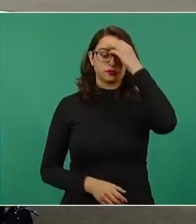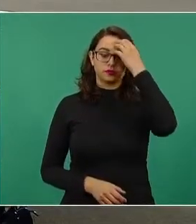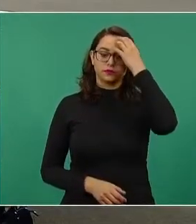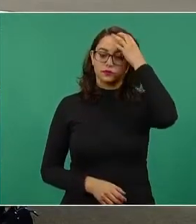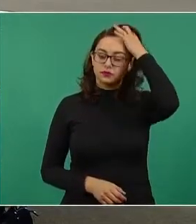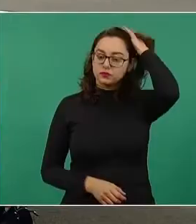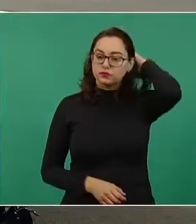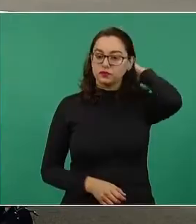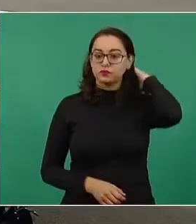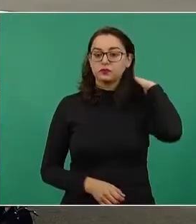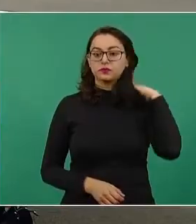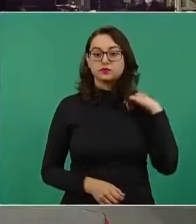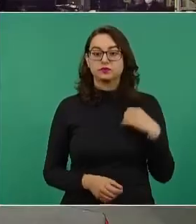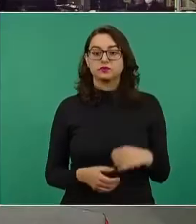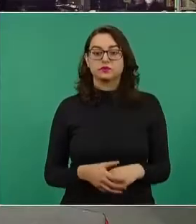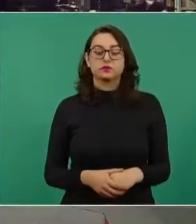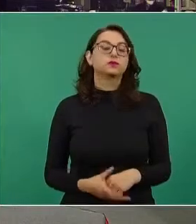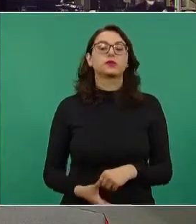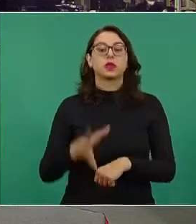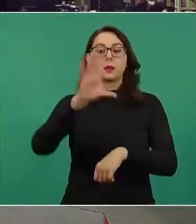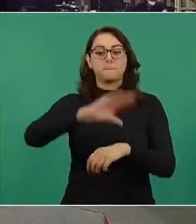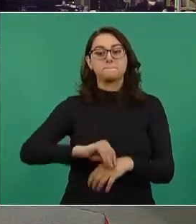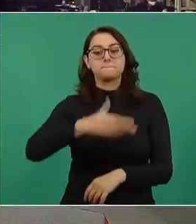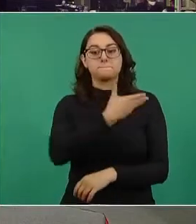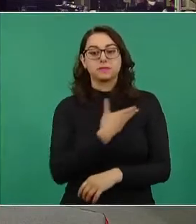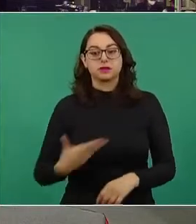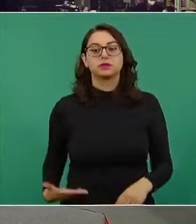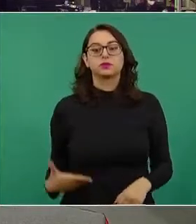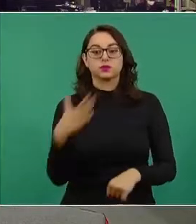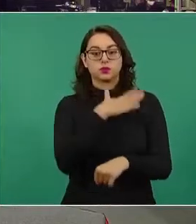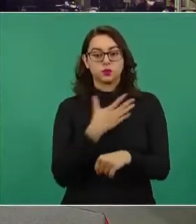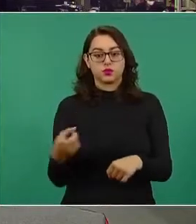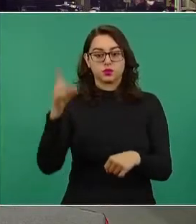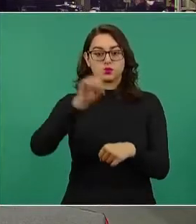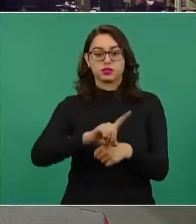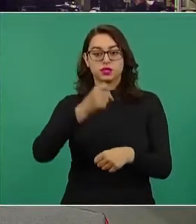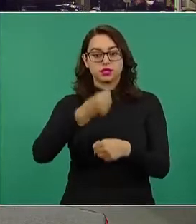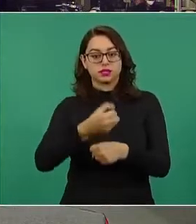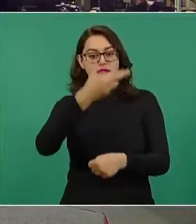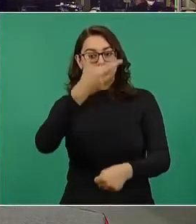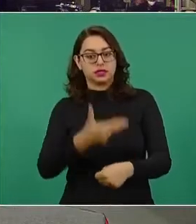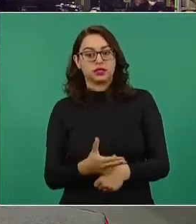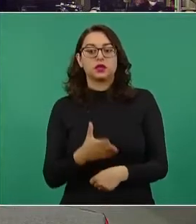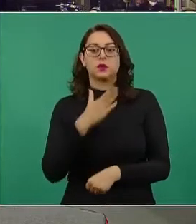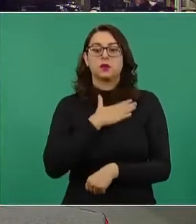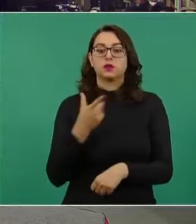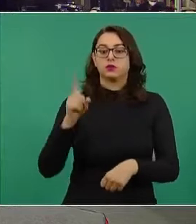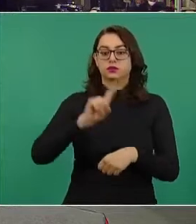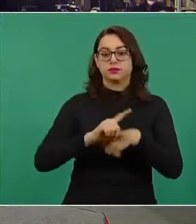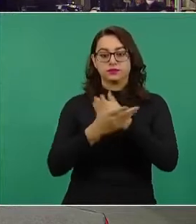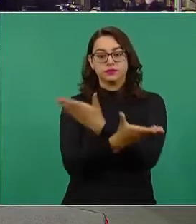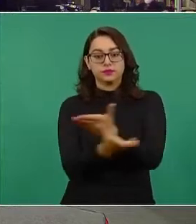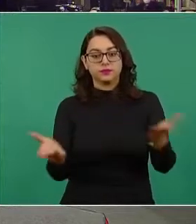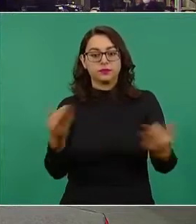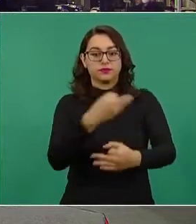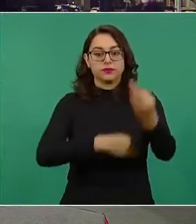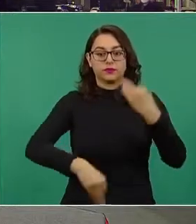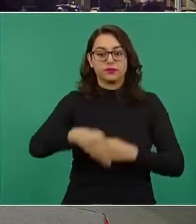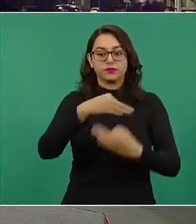Con su permiso, presidente. Muy buenos días, secretarios. Buenos días tengan todas y todos ustedes. Hoy queremos